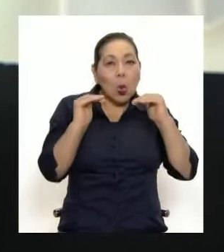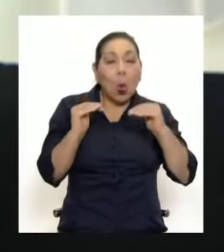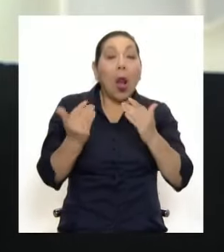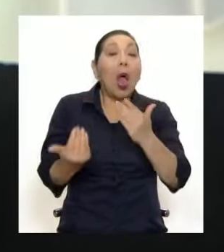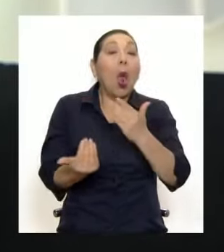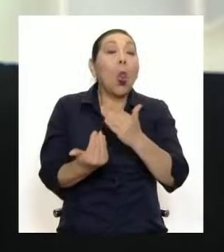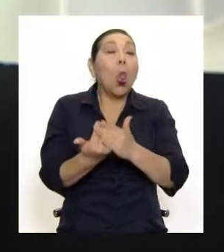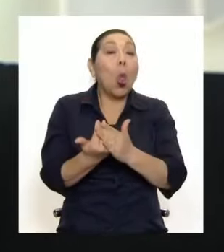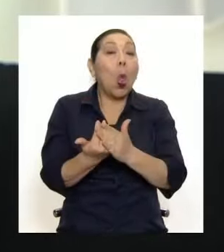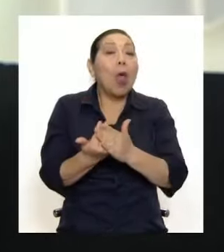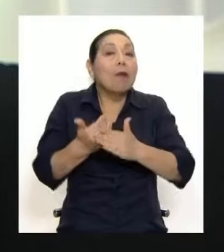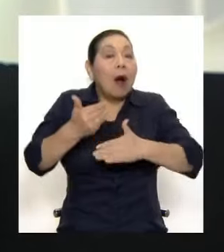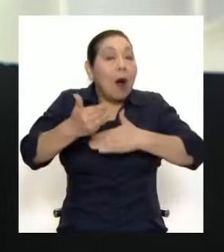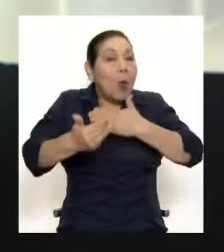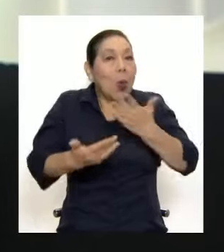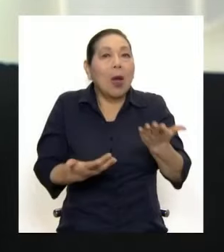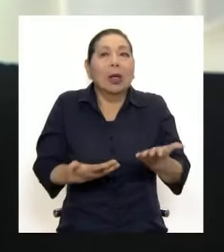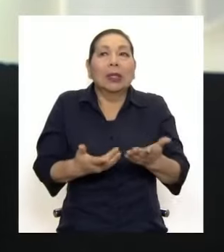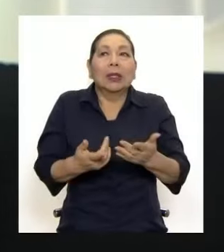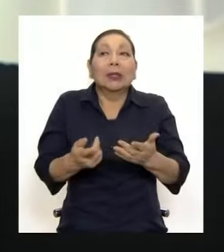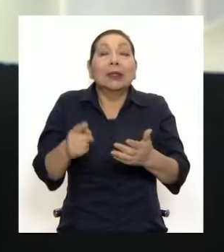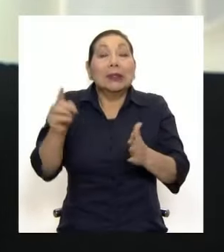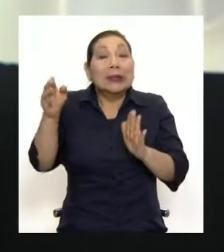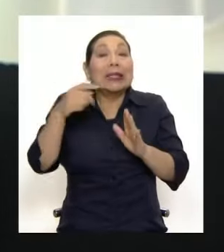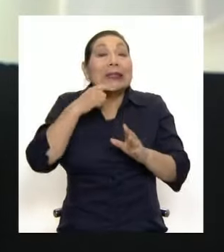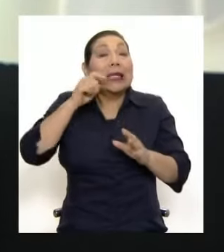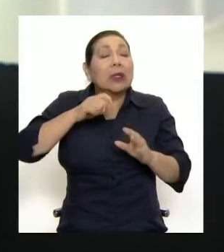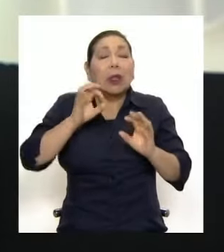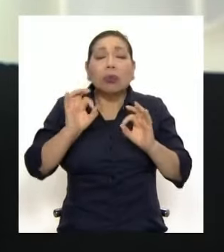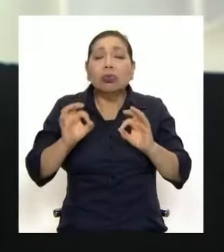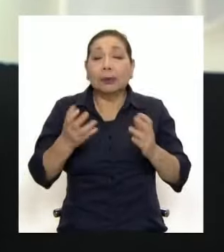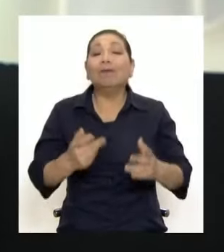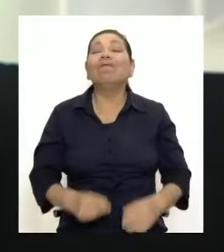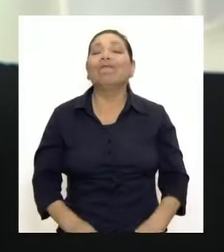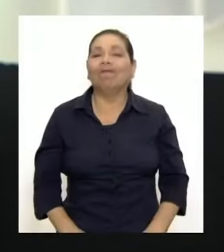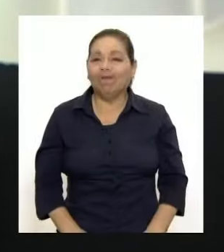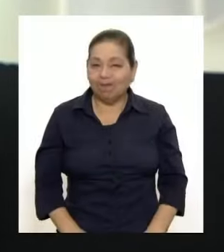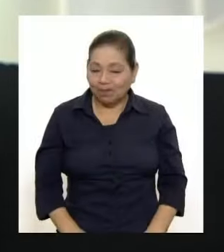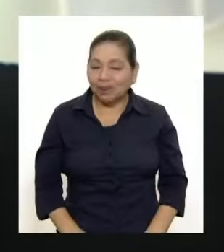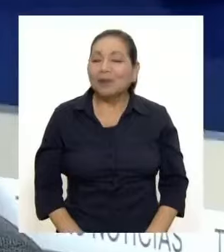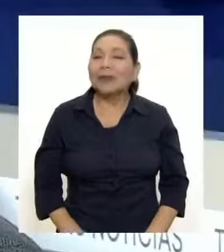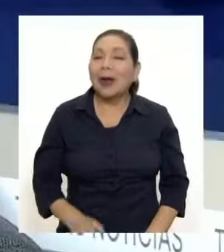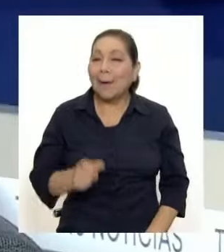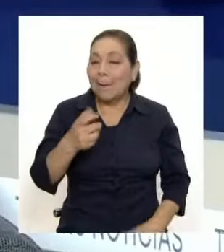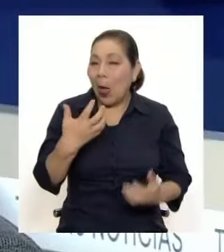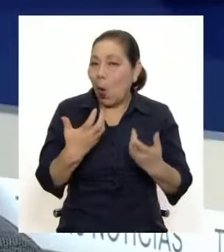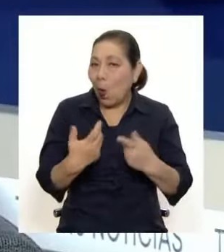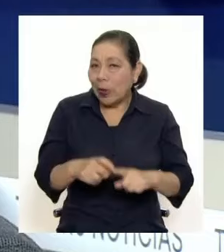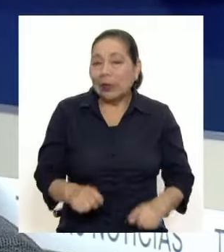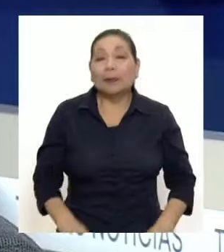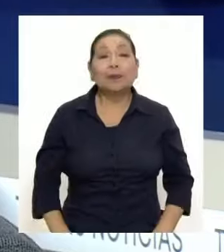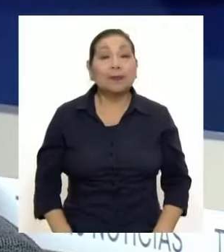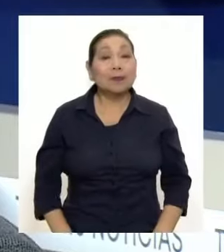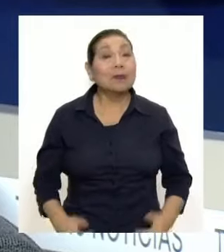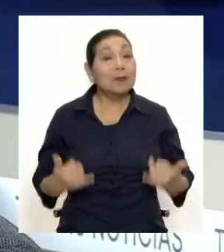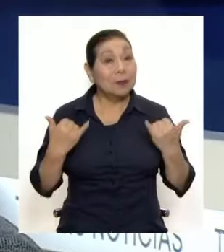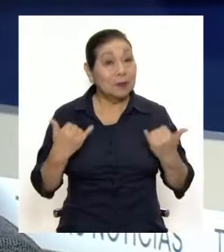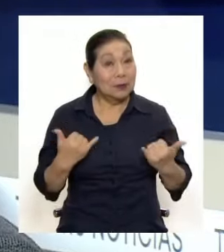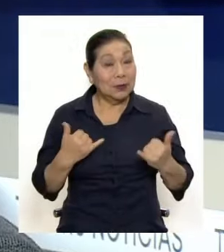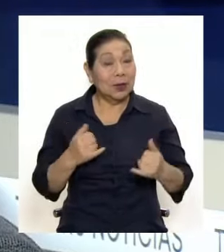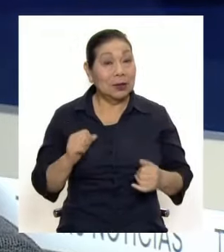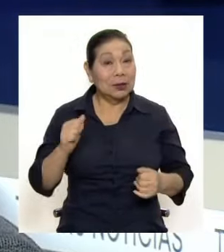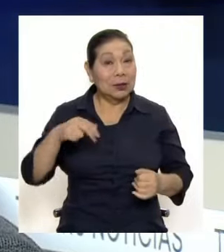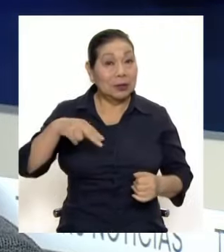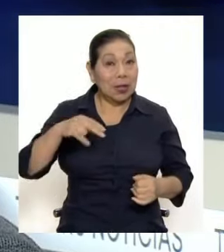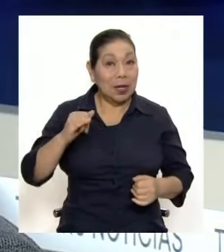nuevas de los nuevos avances las nuevas exigencias por parte del personal de sanipes efectivamente el produce a través de sanipes